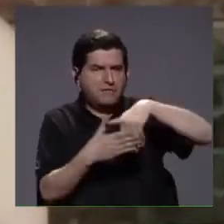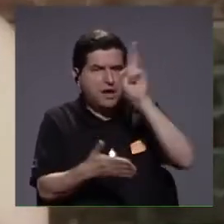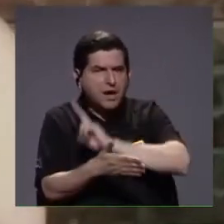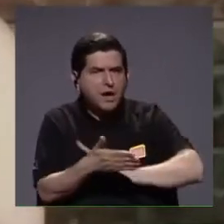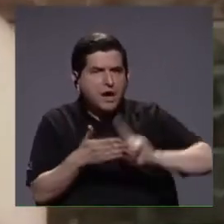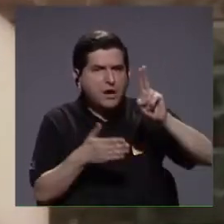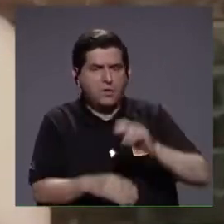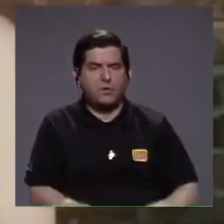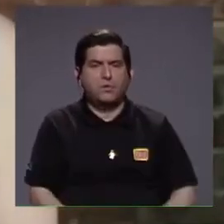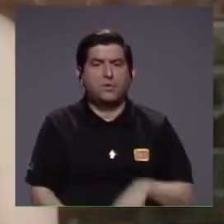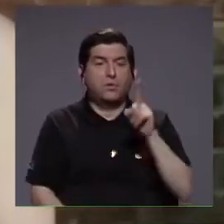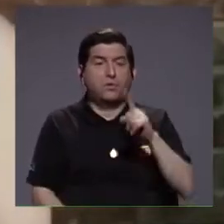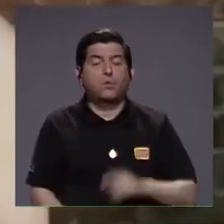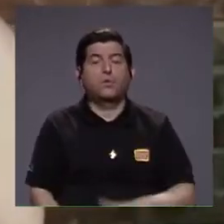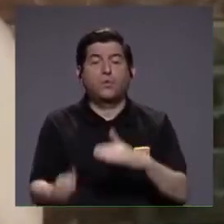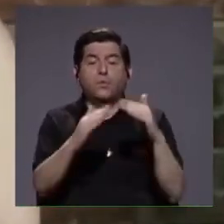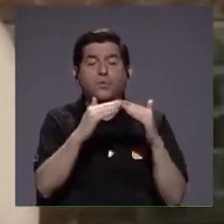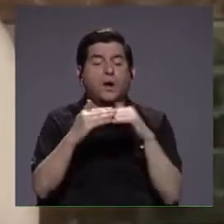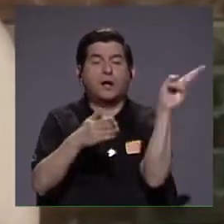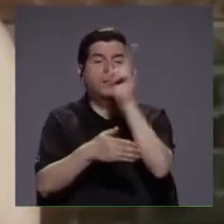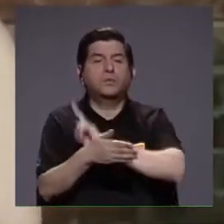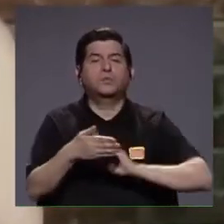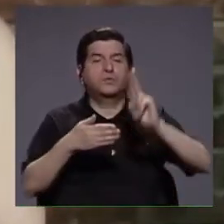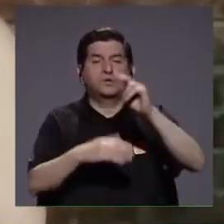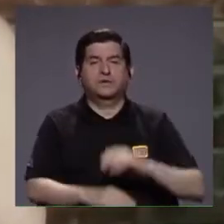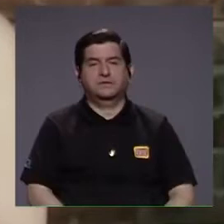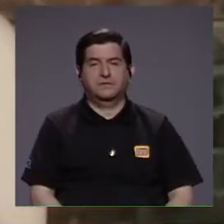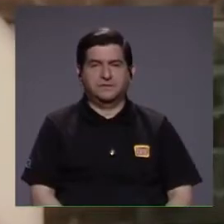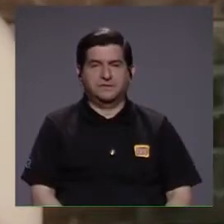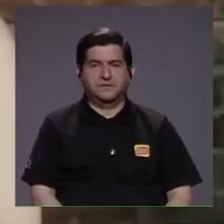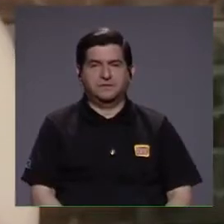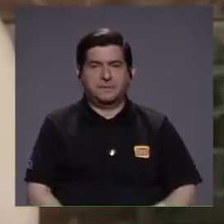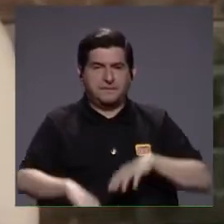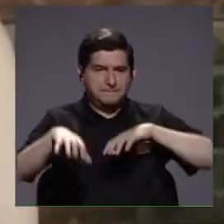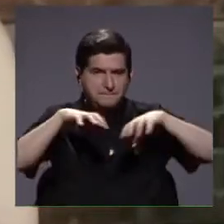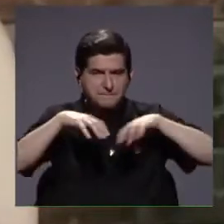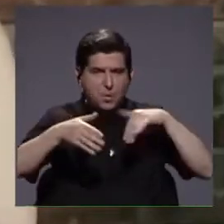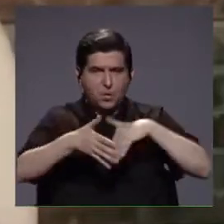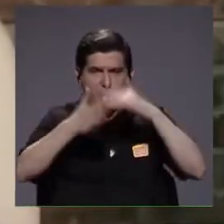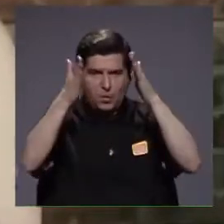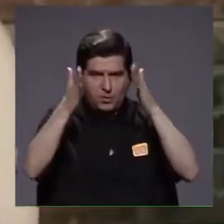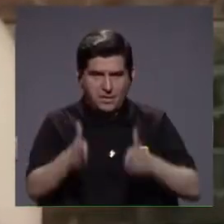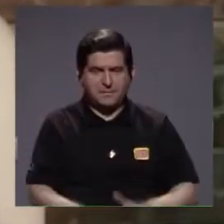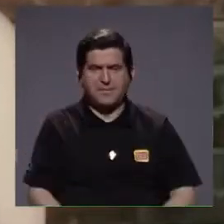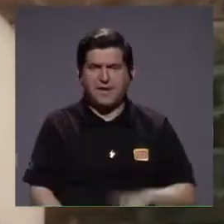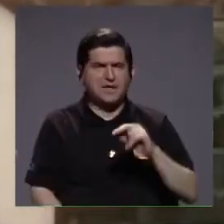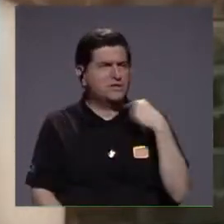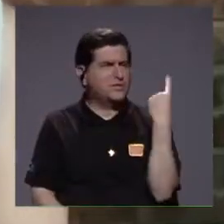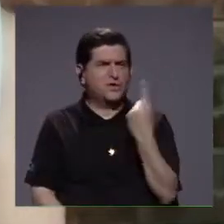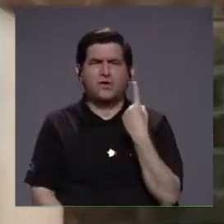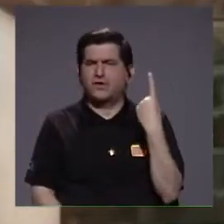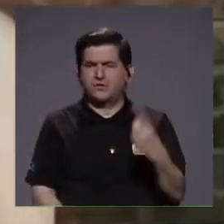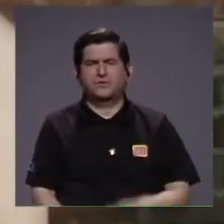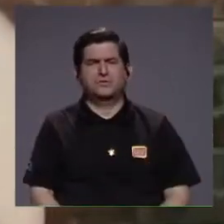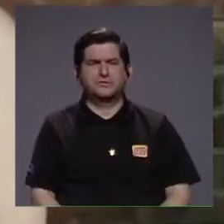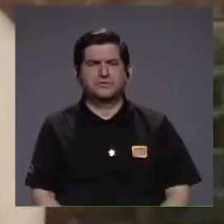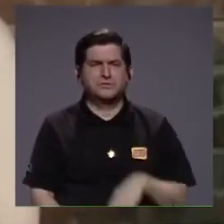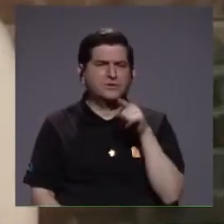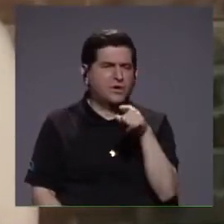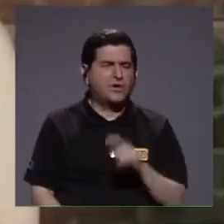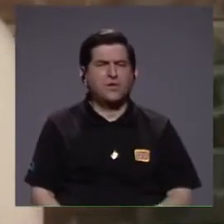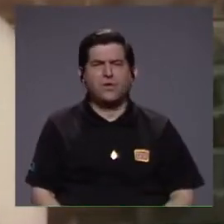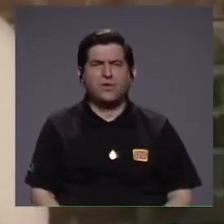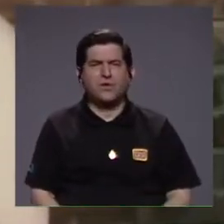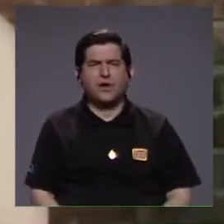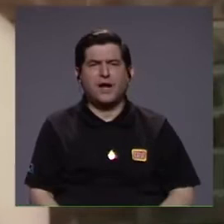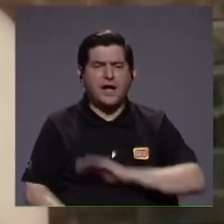quehacer universitario como una comunidad universitaria. Los movimientos estudiantiles no deben ser solamente